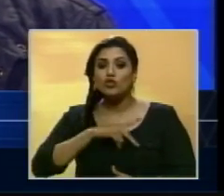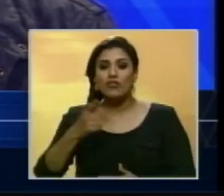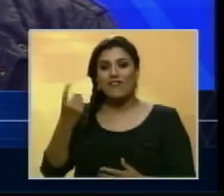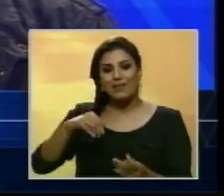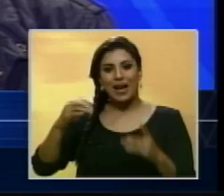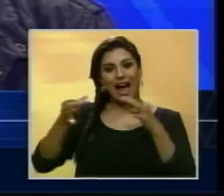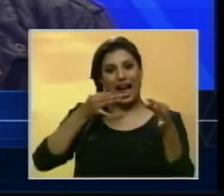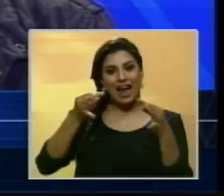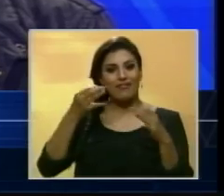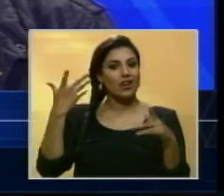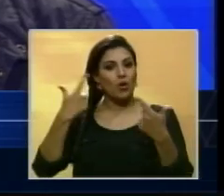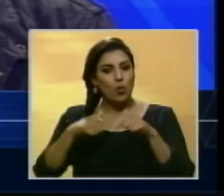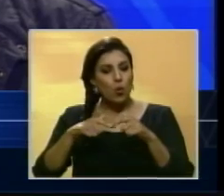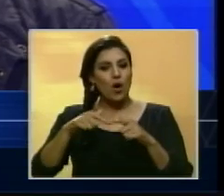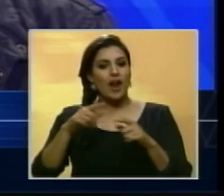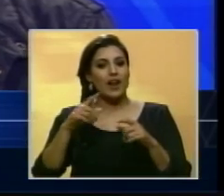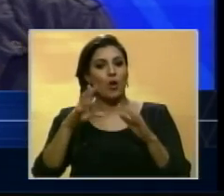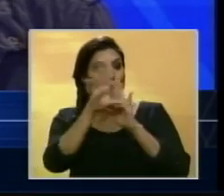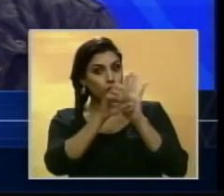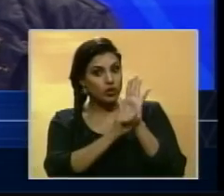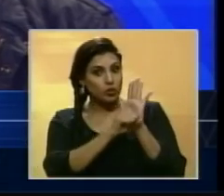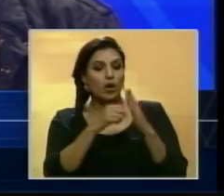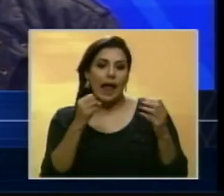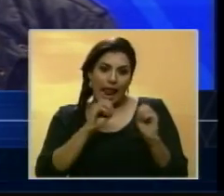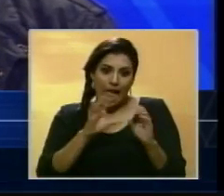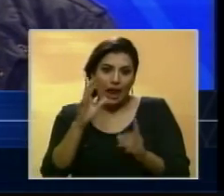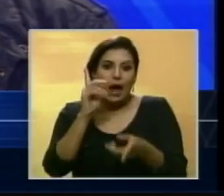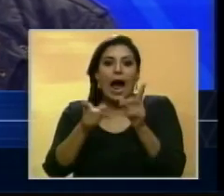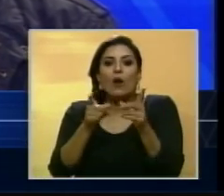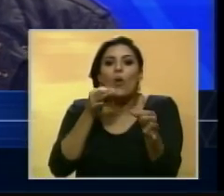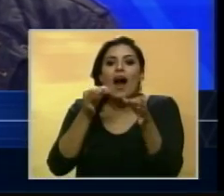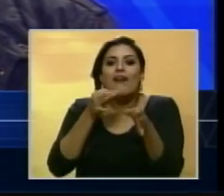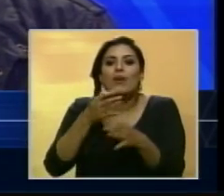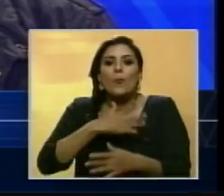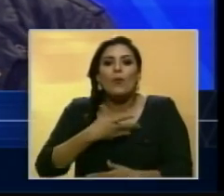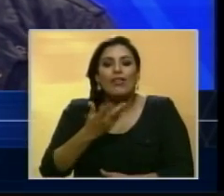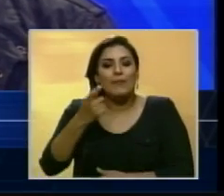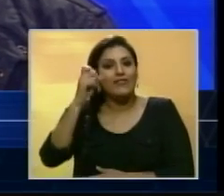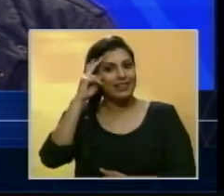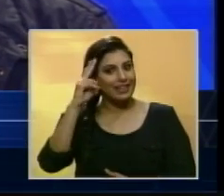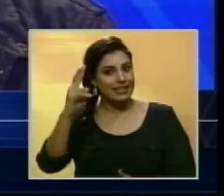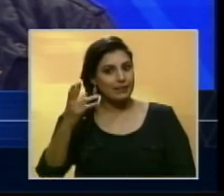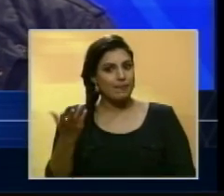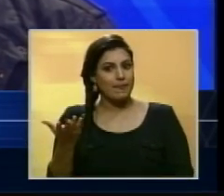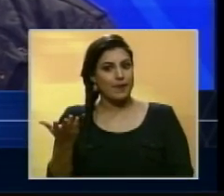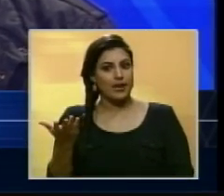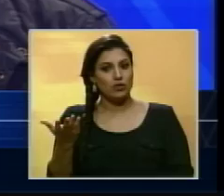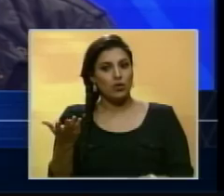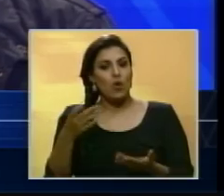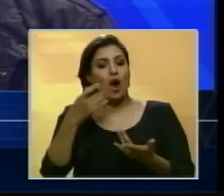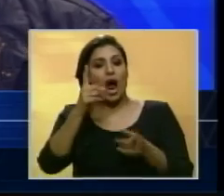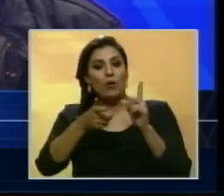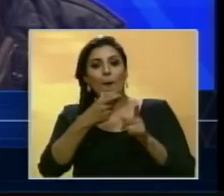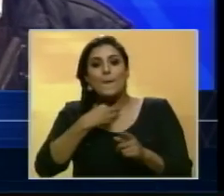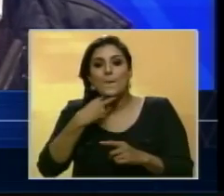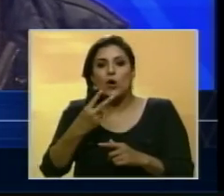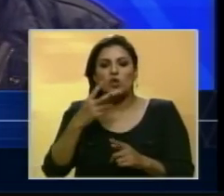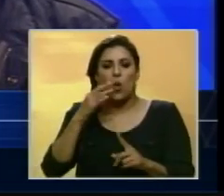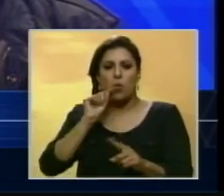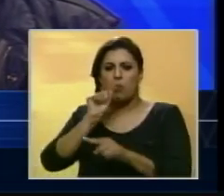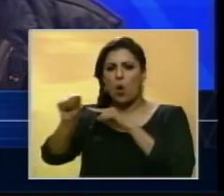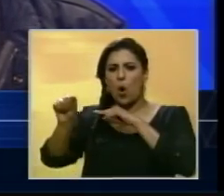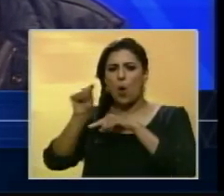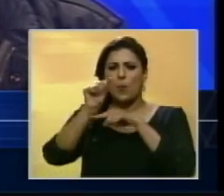con las herramientas que están en la Constitución? Por supuesto que cualquier diálogo se puede dar, pero con respeto. O sea, porque vemos voceros que